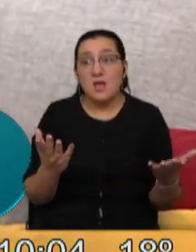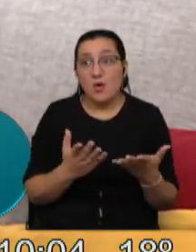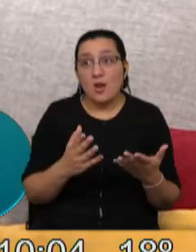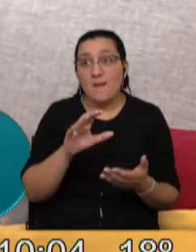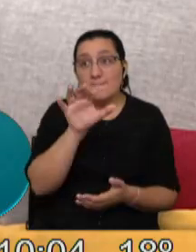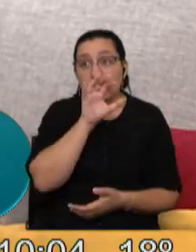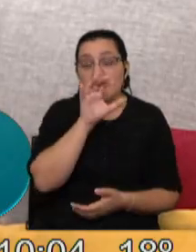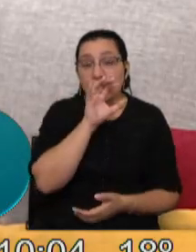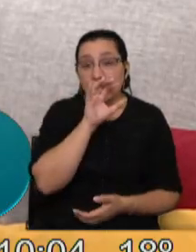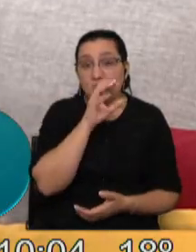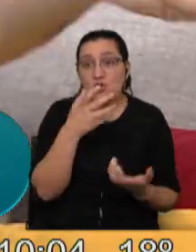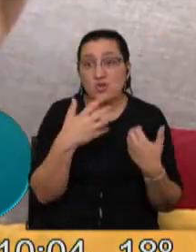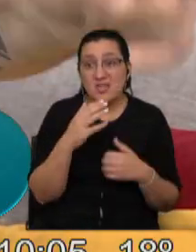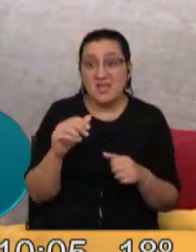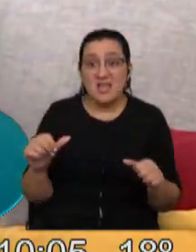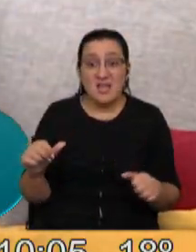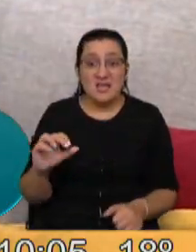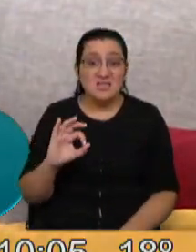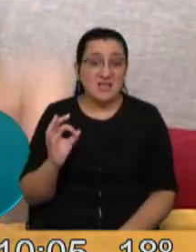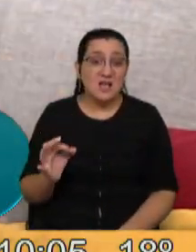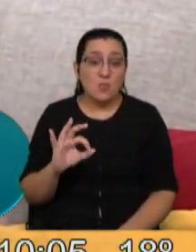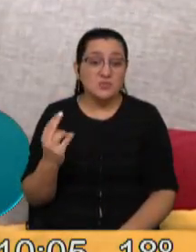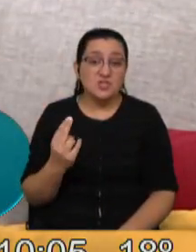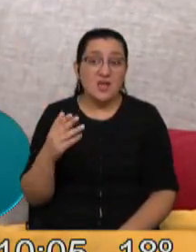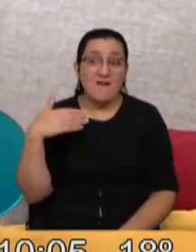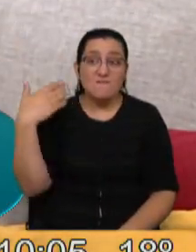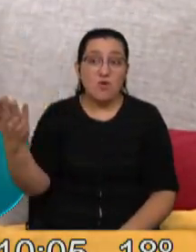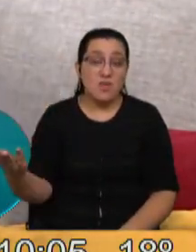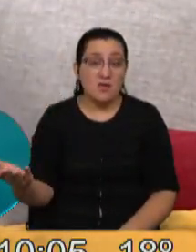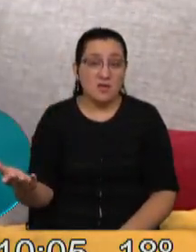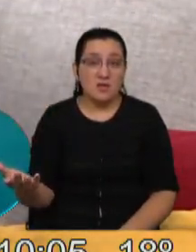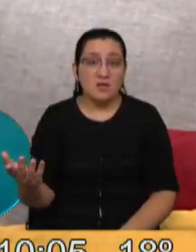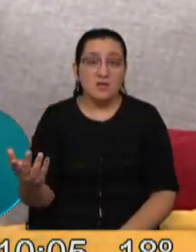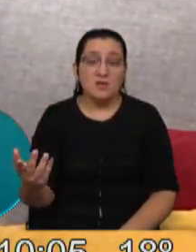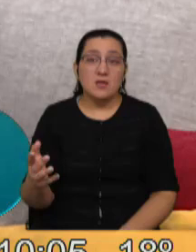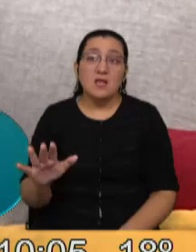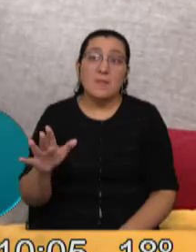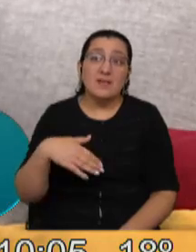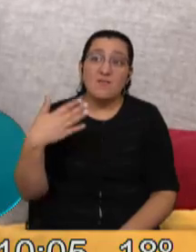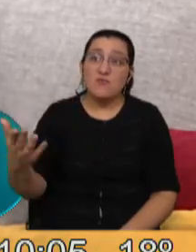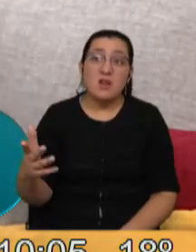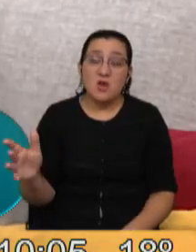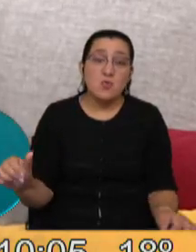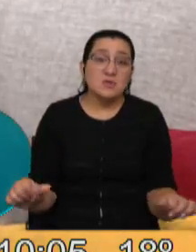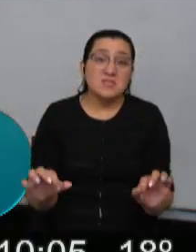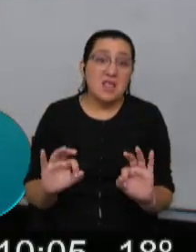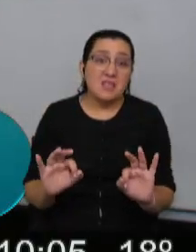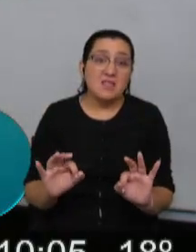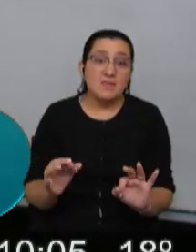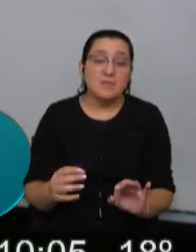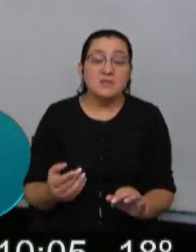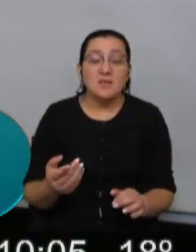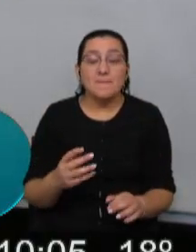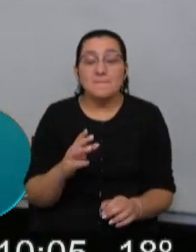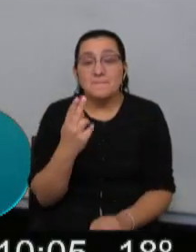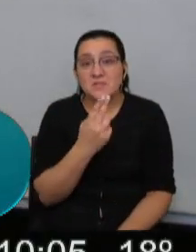haga afuera, sino que lo paseo y después sube las escaleras, ping, va y se esconde y orina. ¿Vos decís que